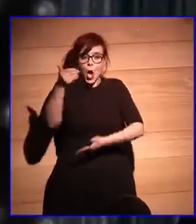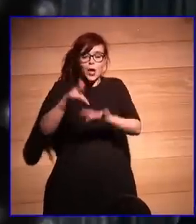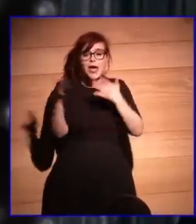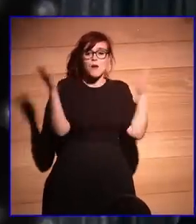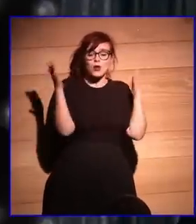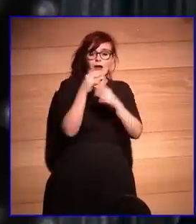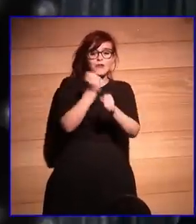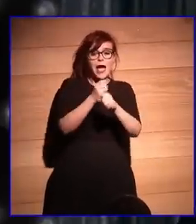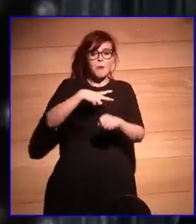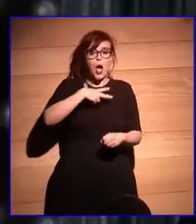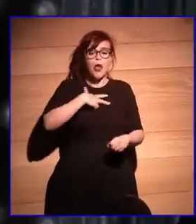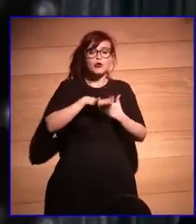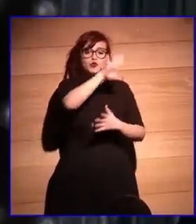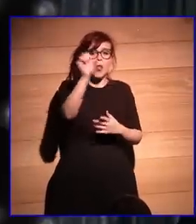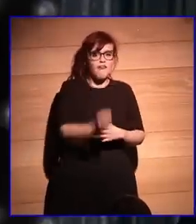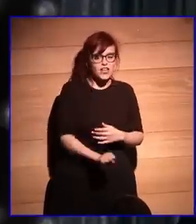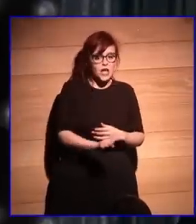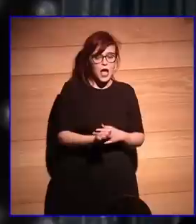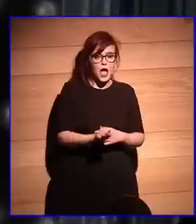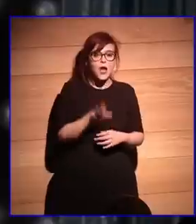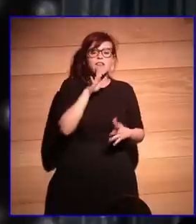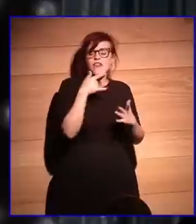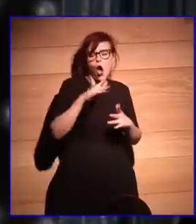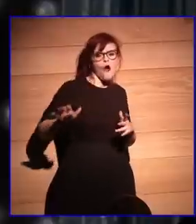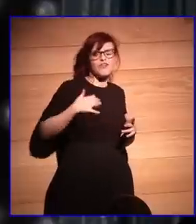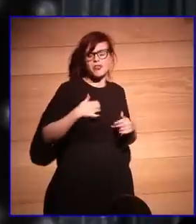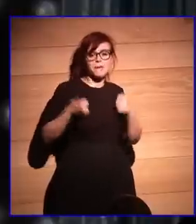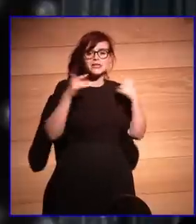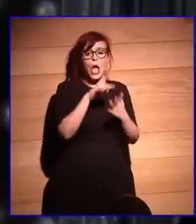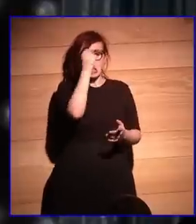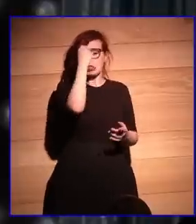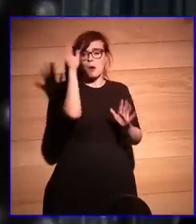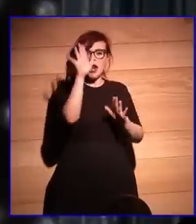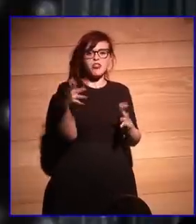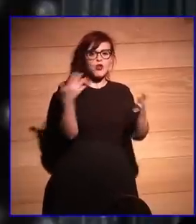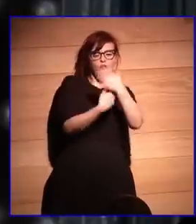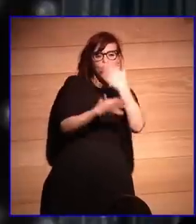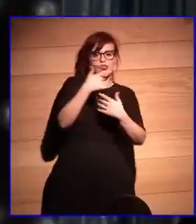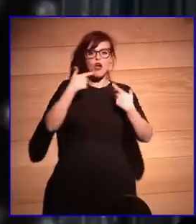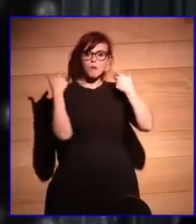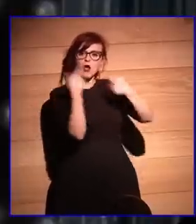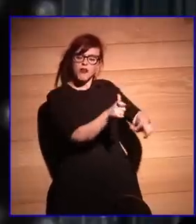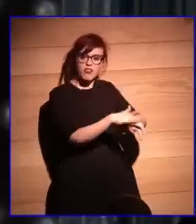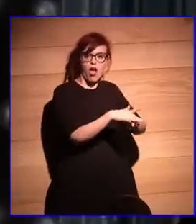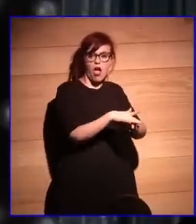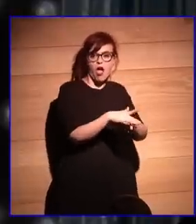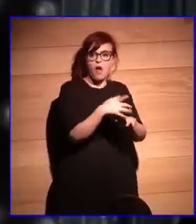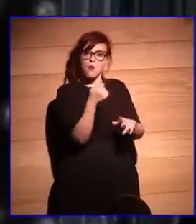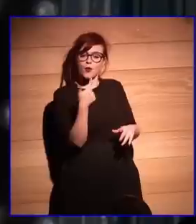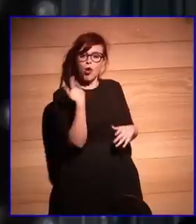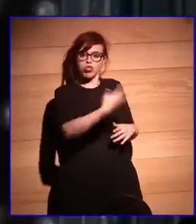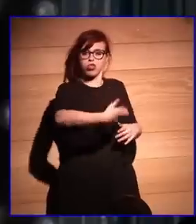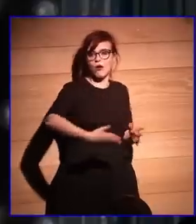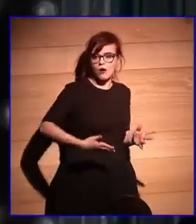mientras está trabajando como abogado en Sudáfrica y dice, lo que más me ofende es que a nosotros los indios nos confundan con la raza cafre y hasta ahí podíamos